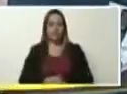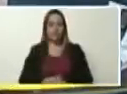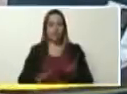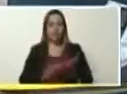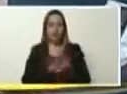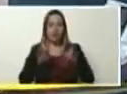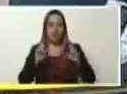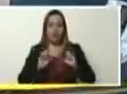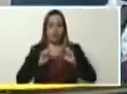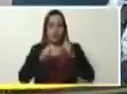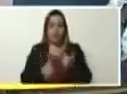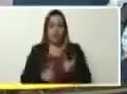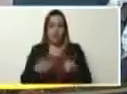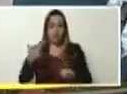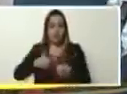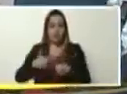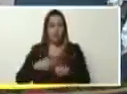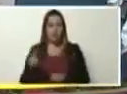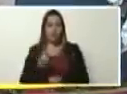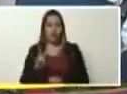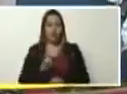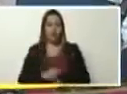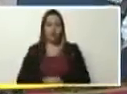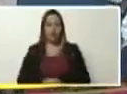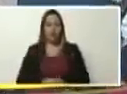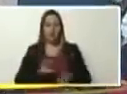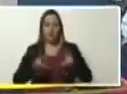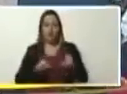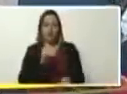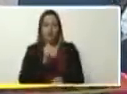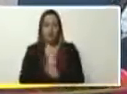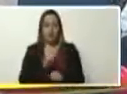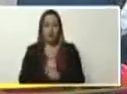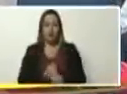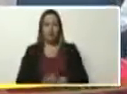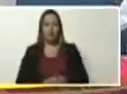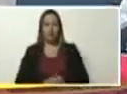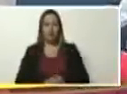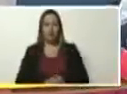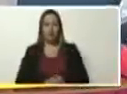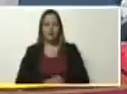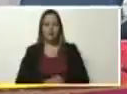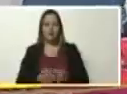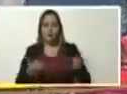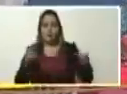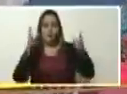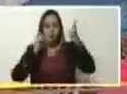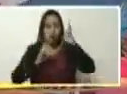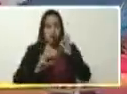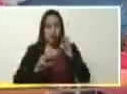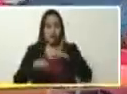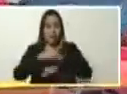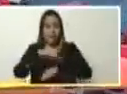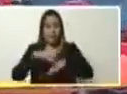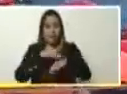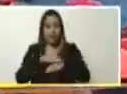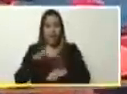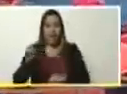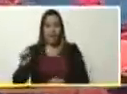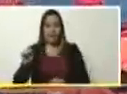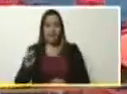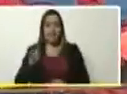nuevo comienzo de PDVSA, las nuevas tareas. Vamos a escuchar a Tarek